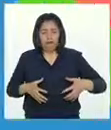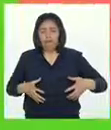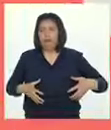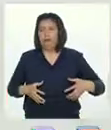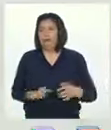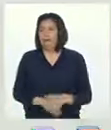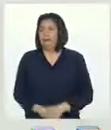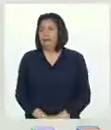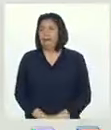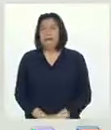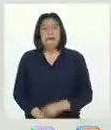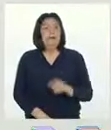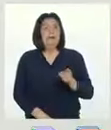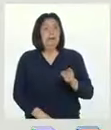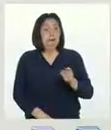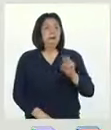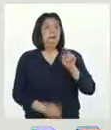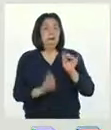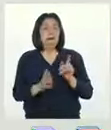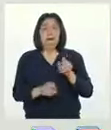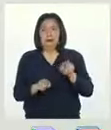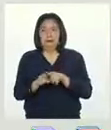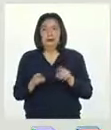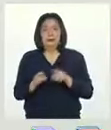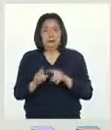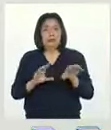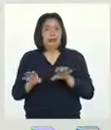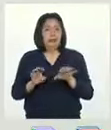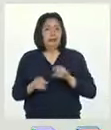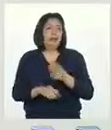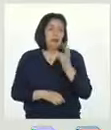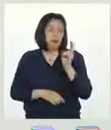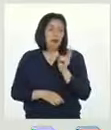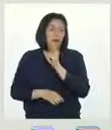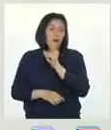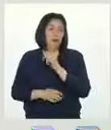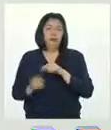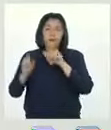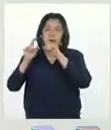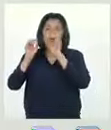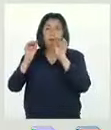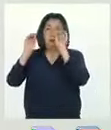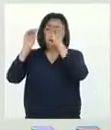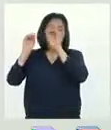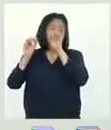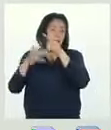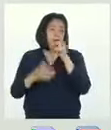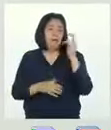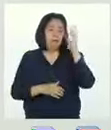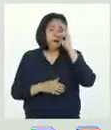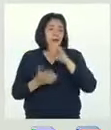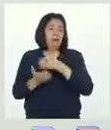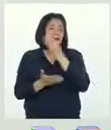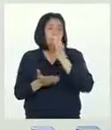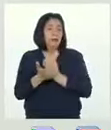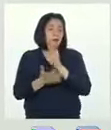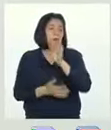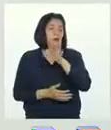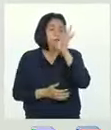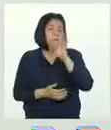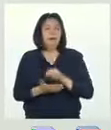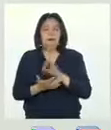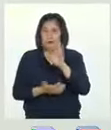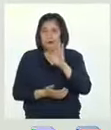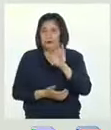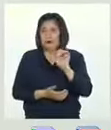peso. Natalia también ha elaborado un organizador visual, colocando las causas y el problema que identificaron